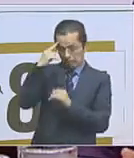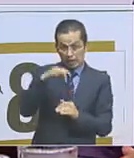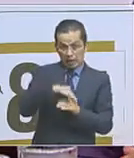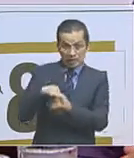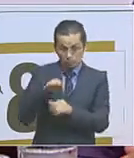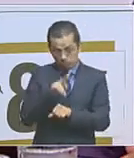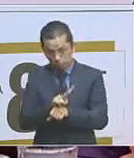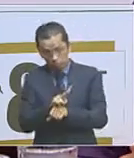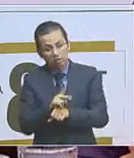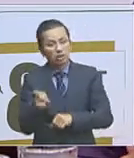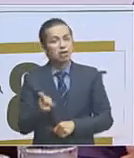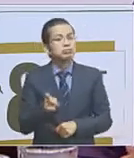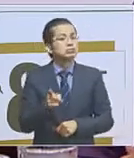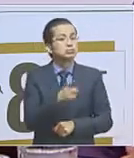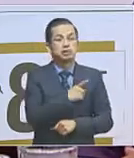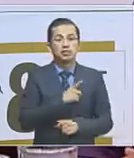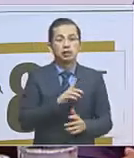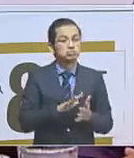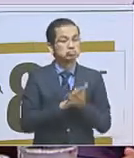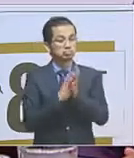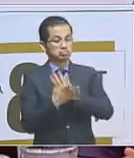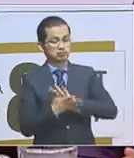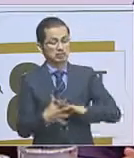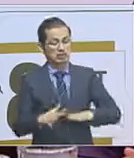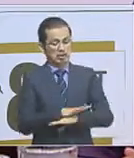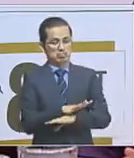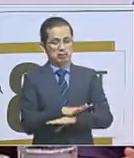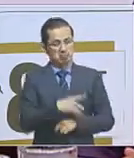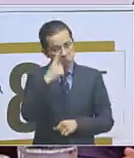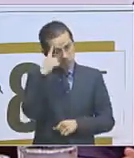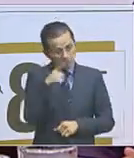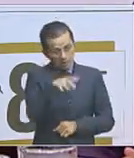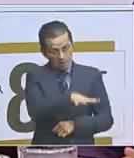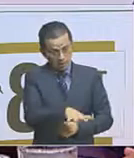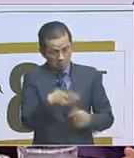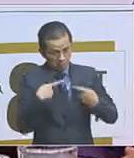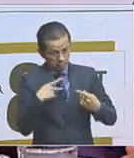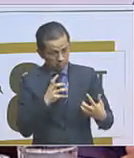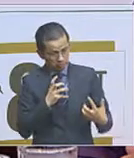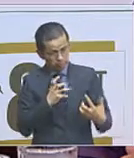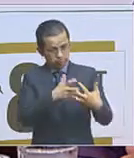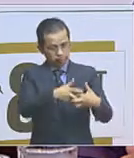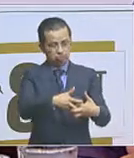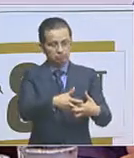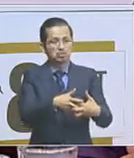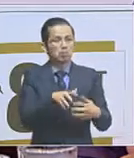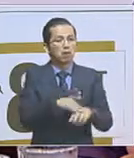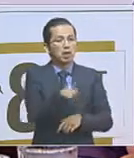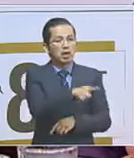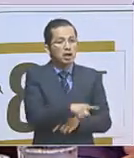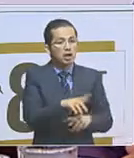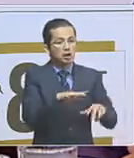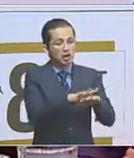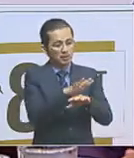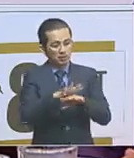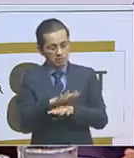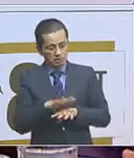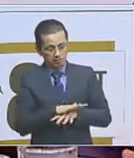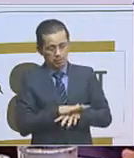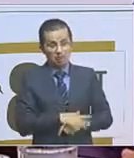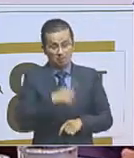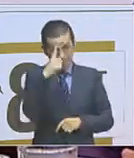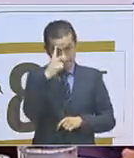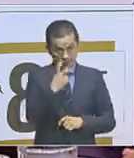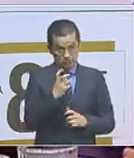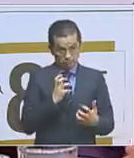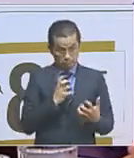y adaptarse a la sociedad y sus necesidades cambiantes en este proceso de adaptación no